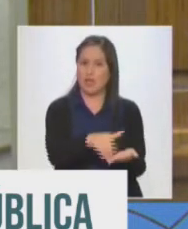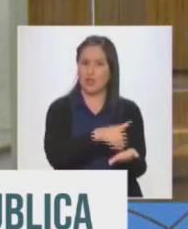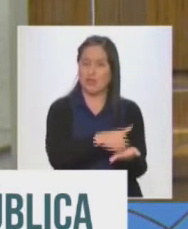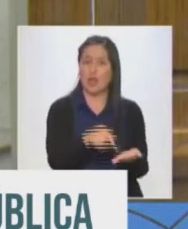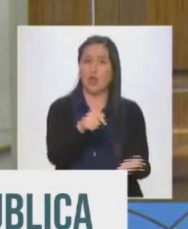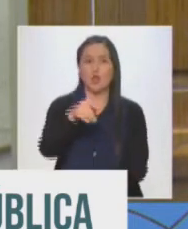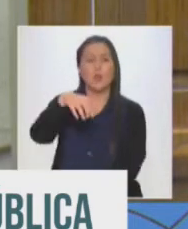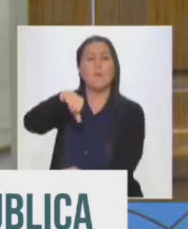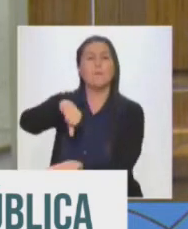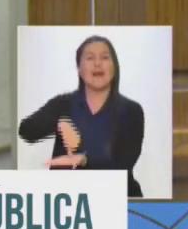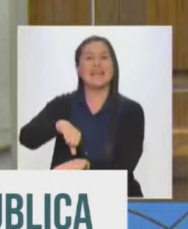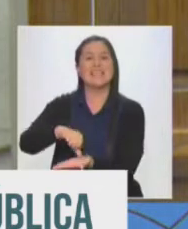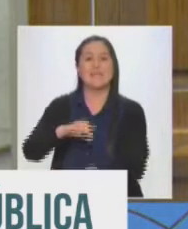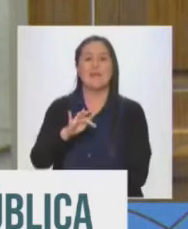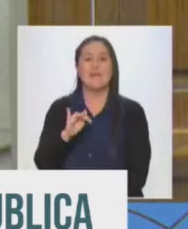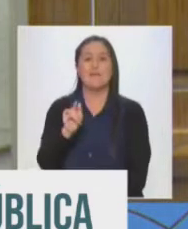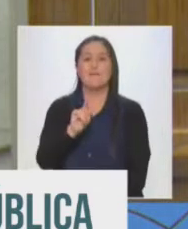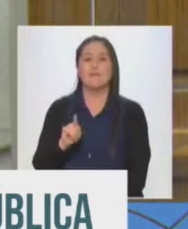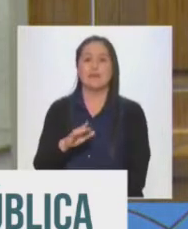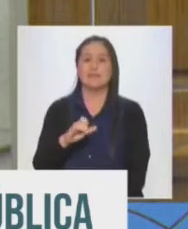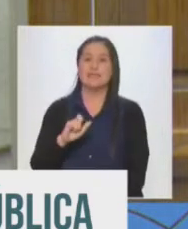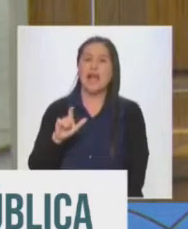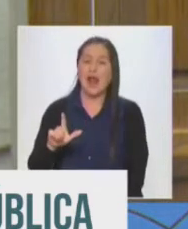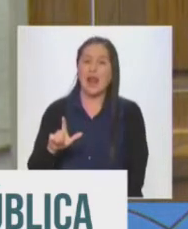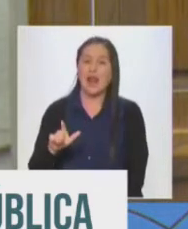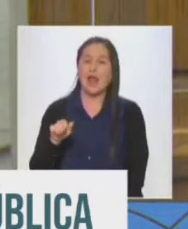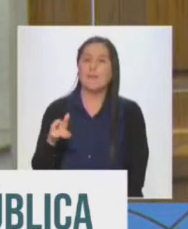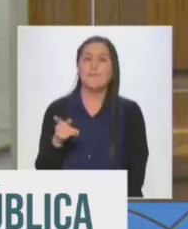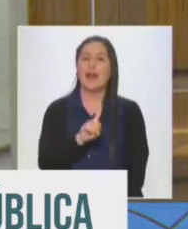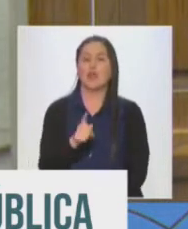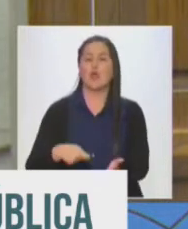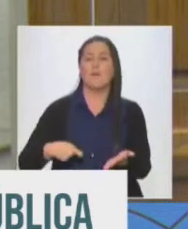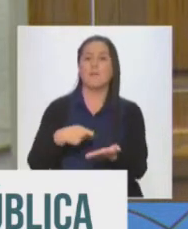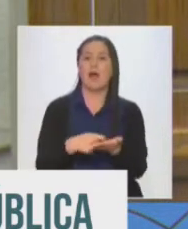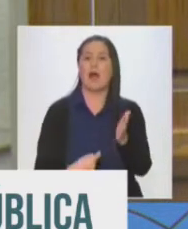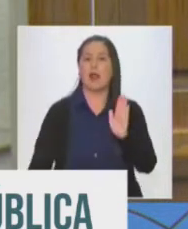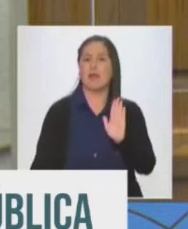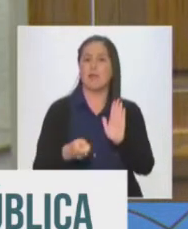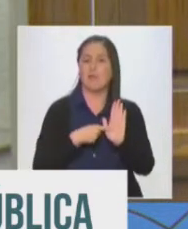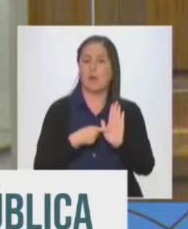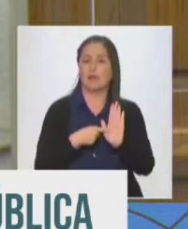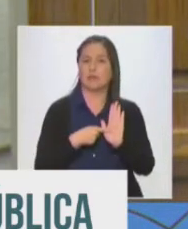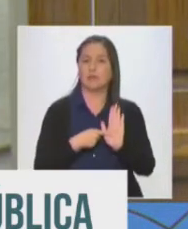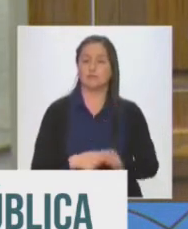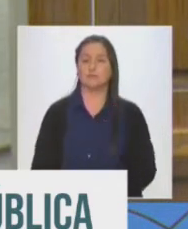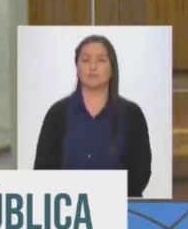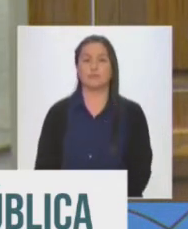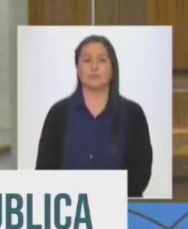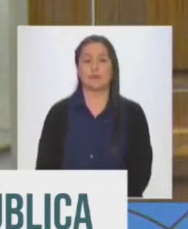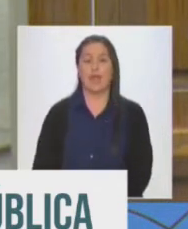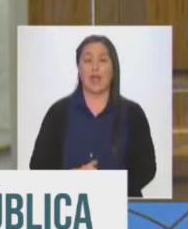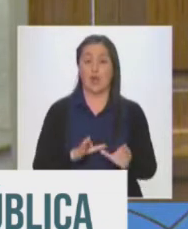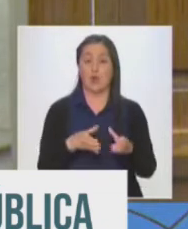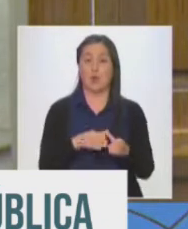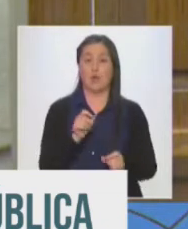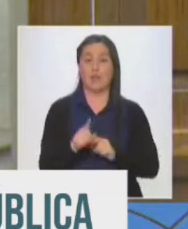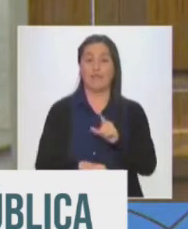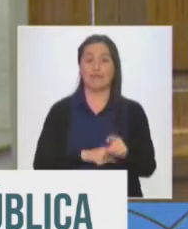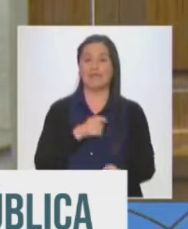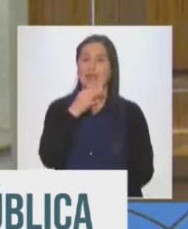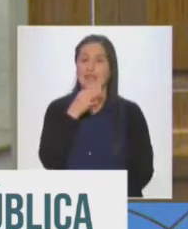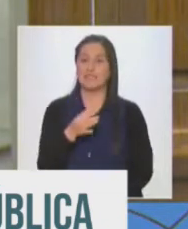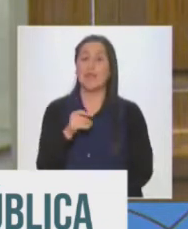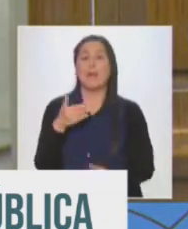paraíso fiscal, usado normalmente para evadir tributos o lavar activos? La defensa nos dice para